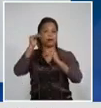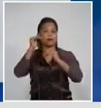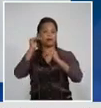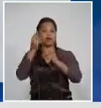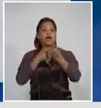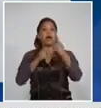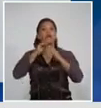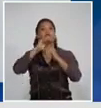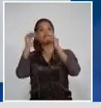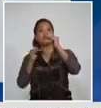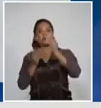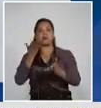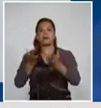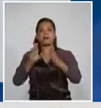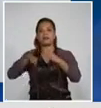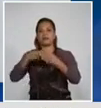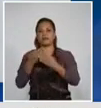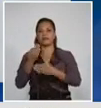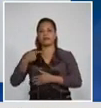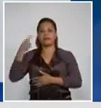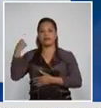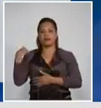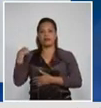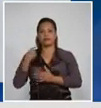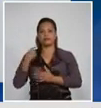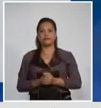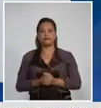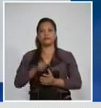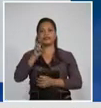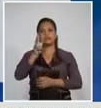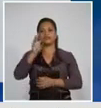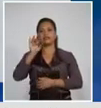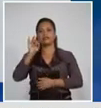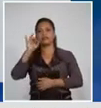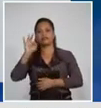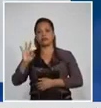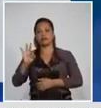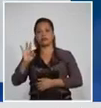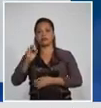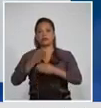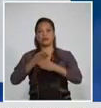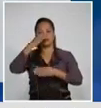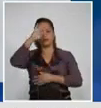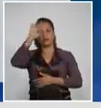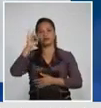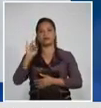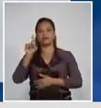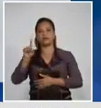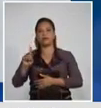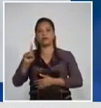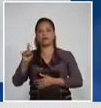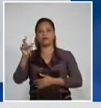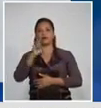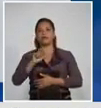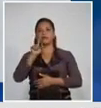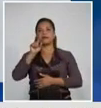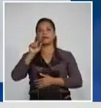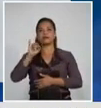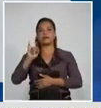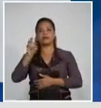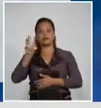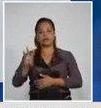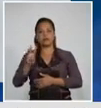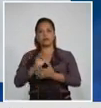ayer, 378. Santiago de Cuba, 71, Camagüey, 63,